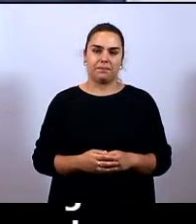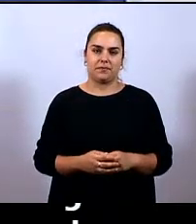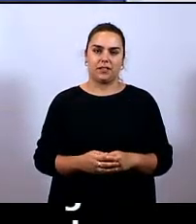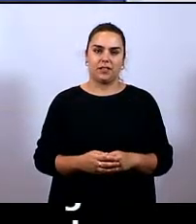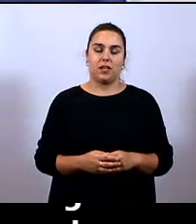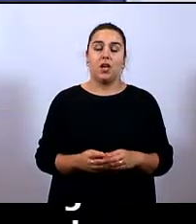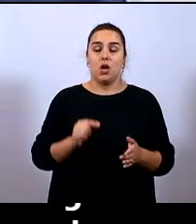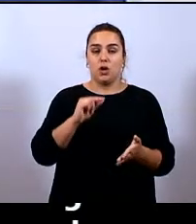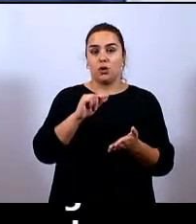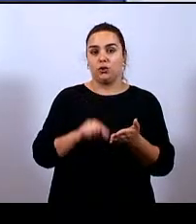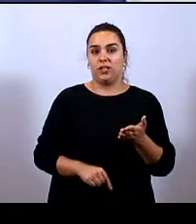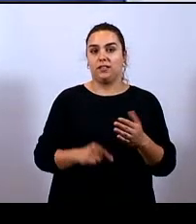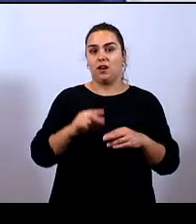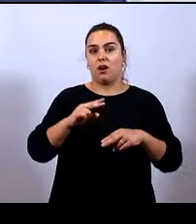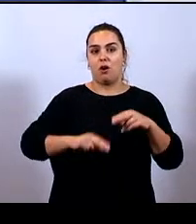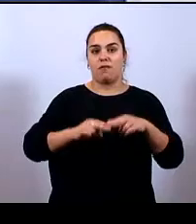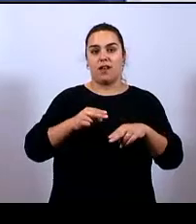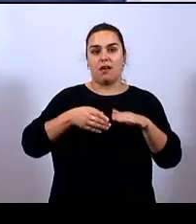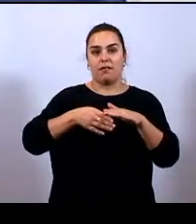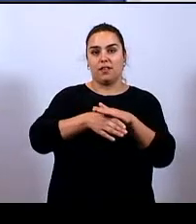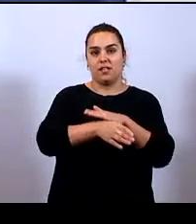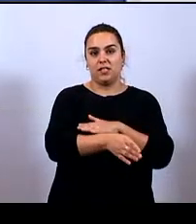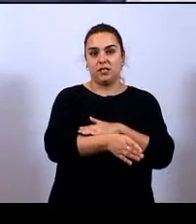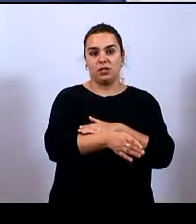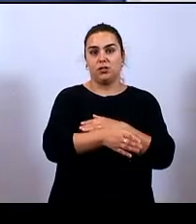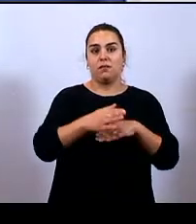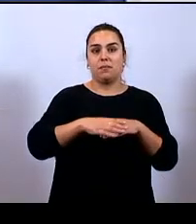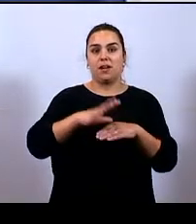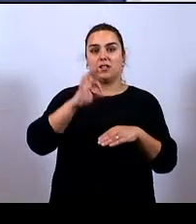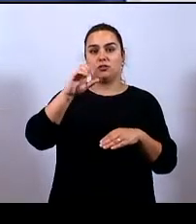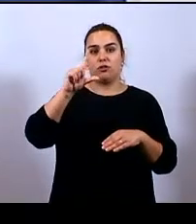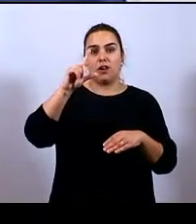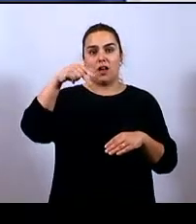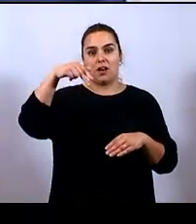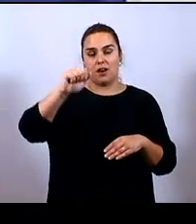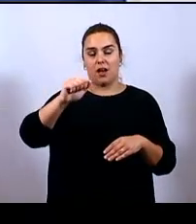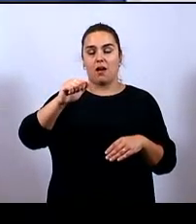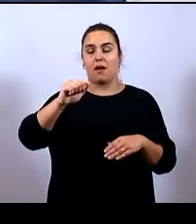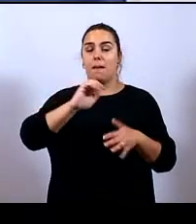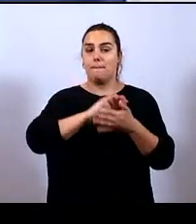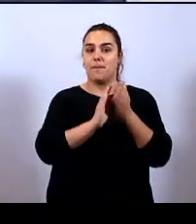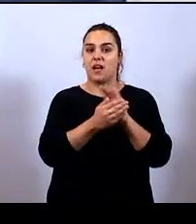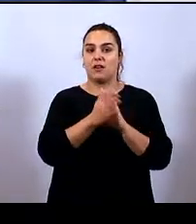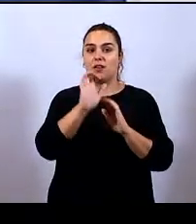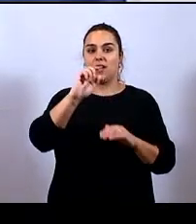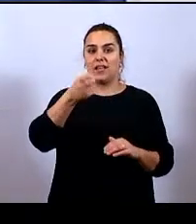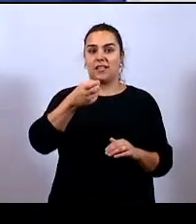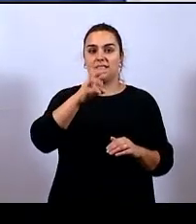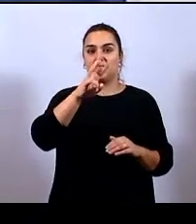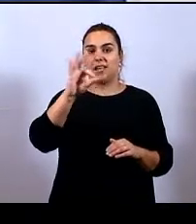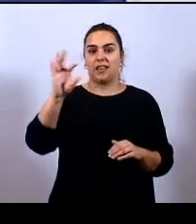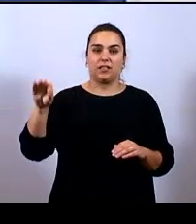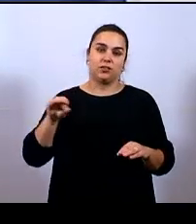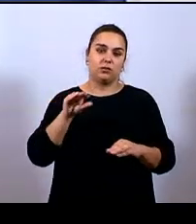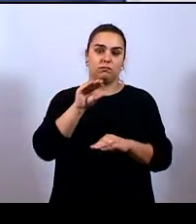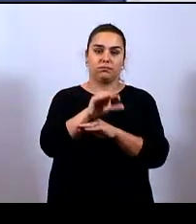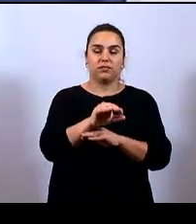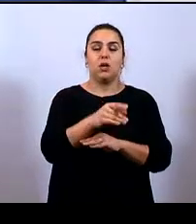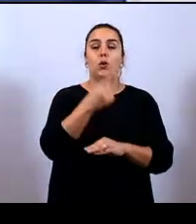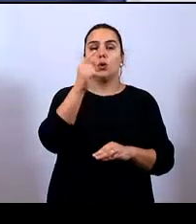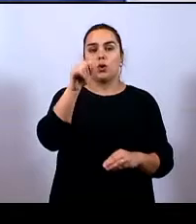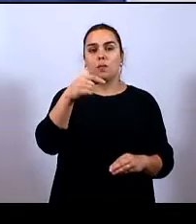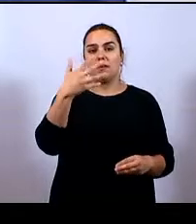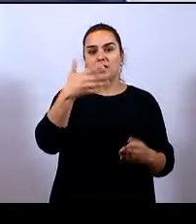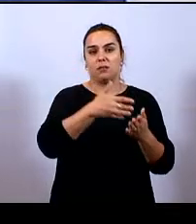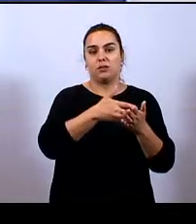la contratación de las obras de acceso a Solana de los Barros por la EX 300. Invertiremos 1,5